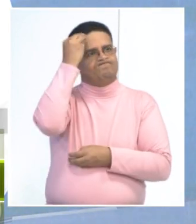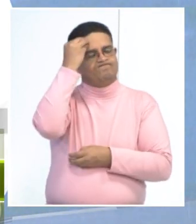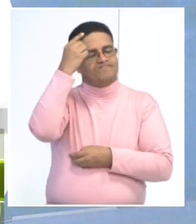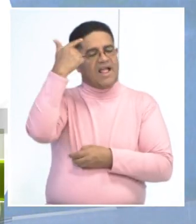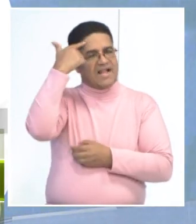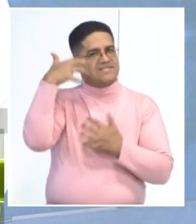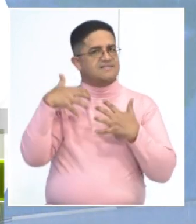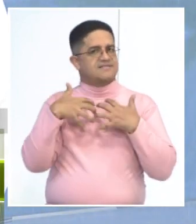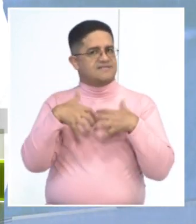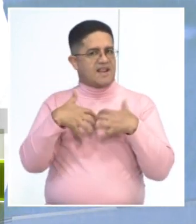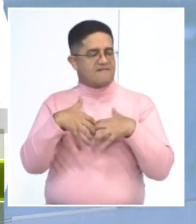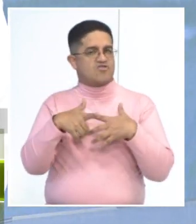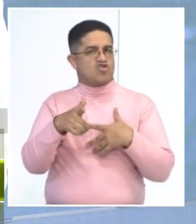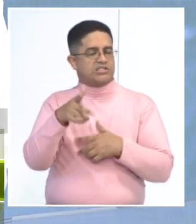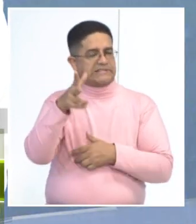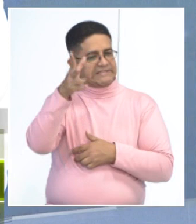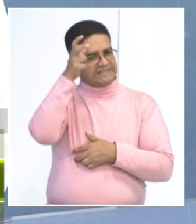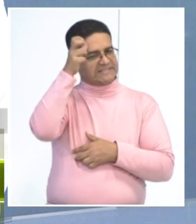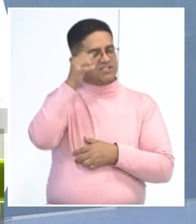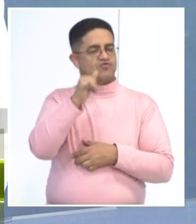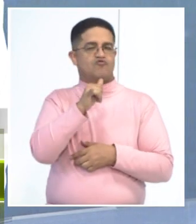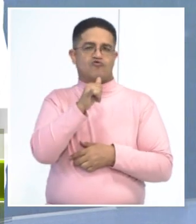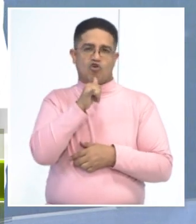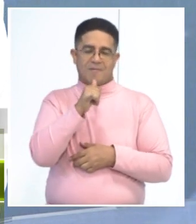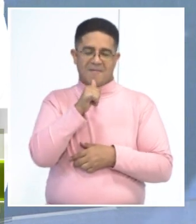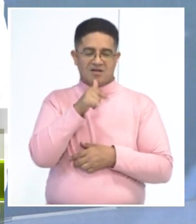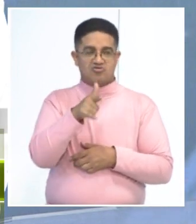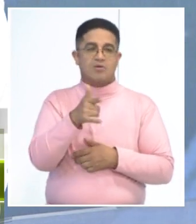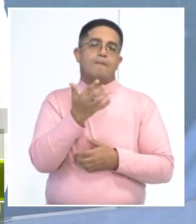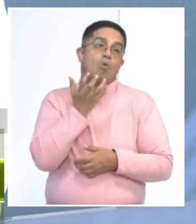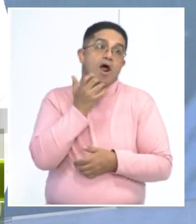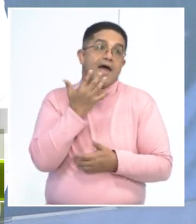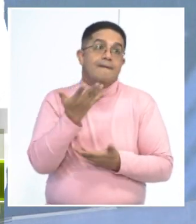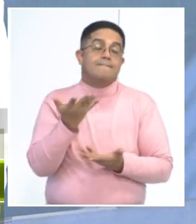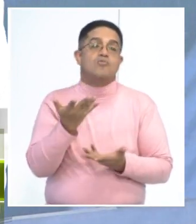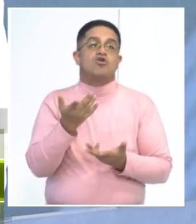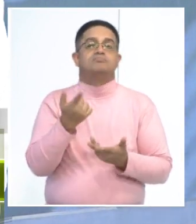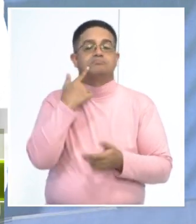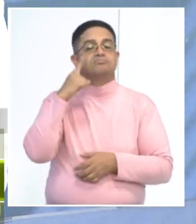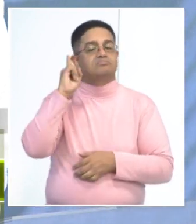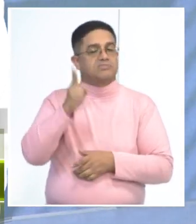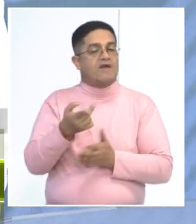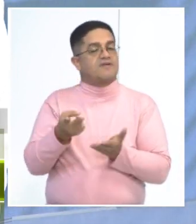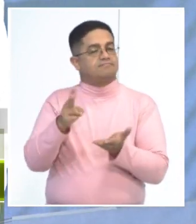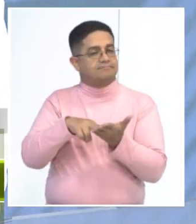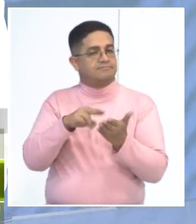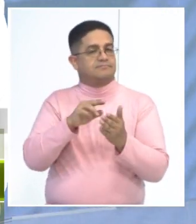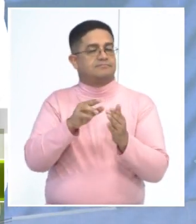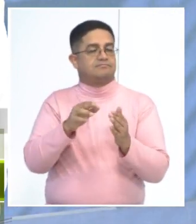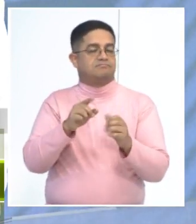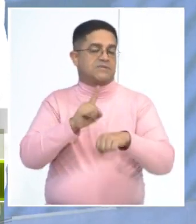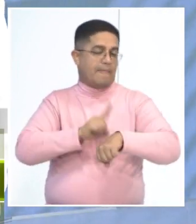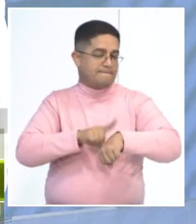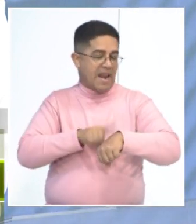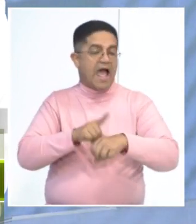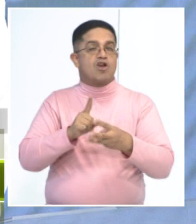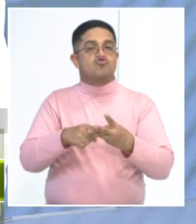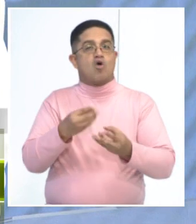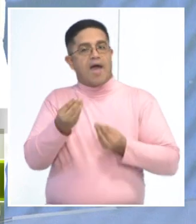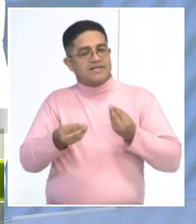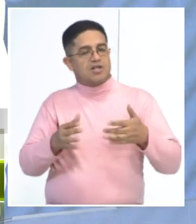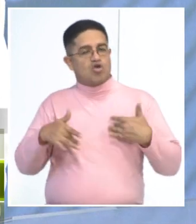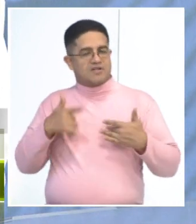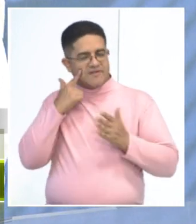reciba también esa información que queremos que esté. Como por ejemplo, dormir temprano, hacer actividades y organizarnos.